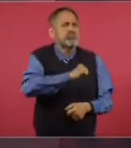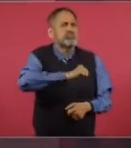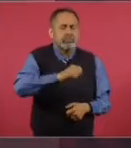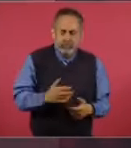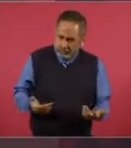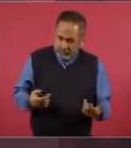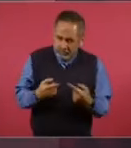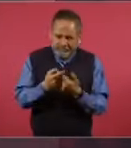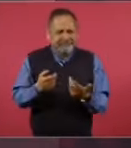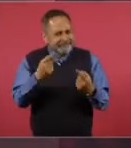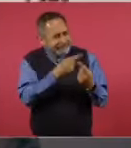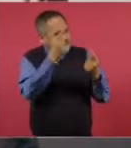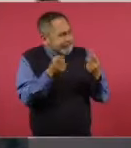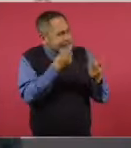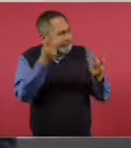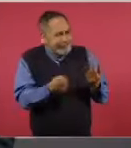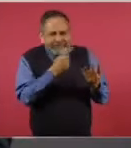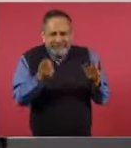Y así,